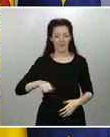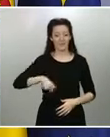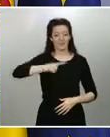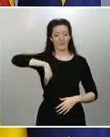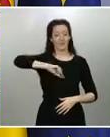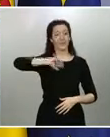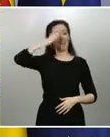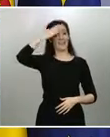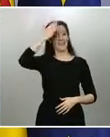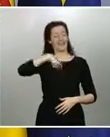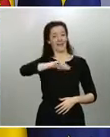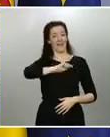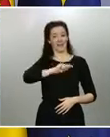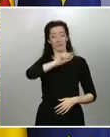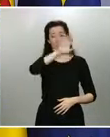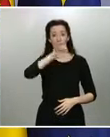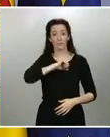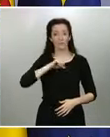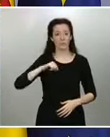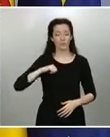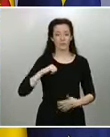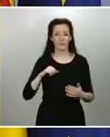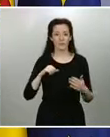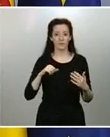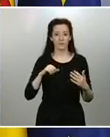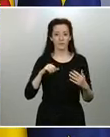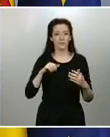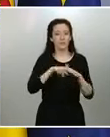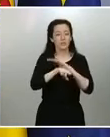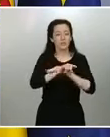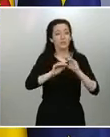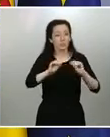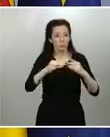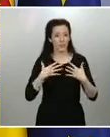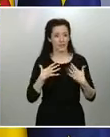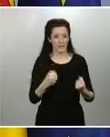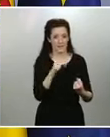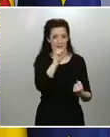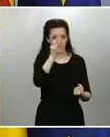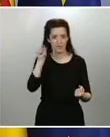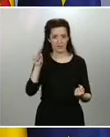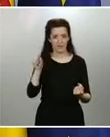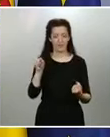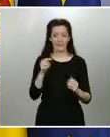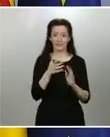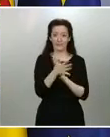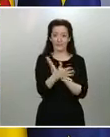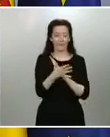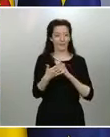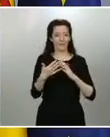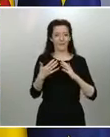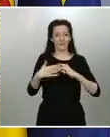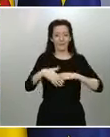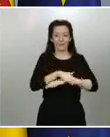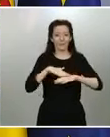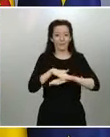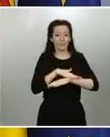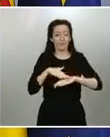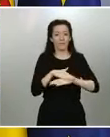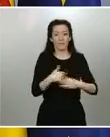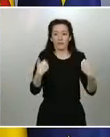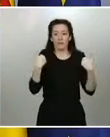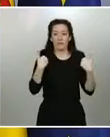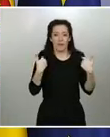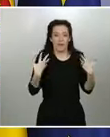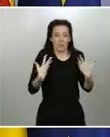y como corresponsabilidad que es se fundamenta en la lealtad institucional y aquí lealtad no se ve